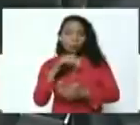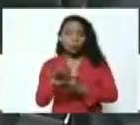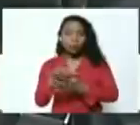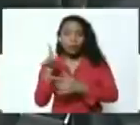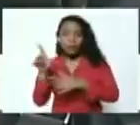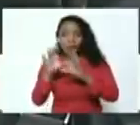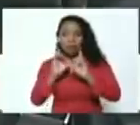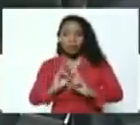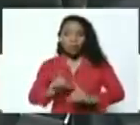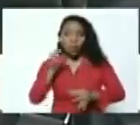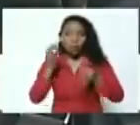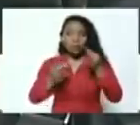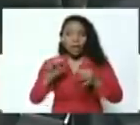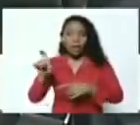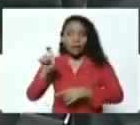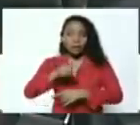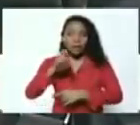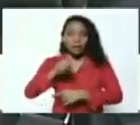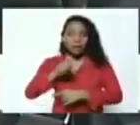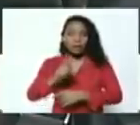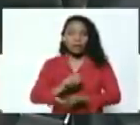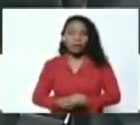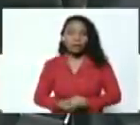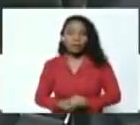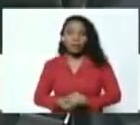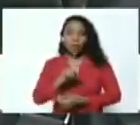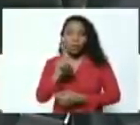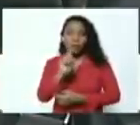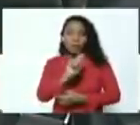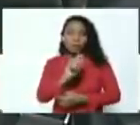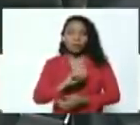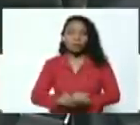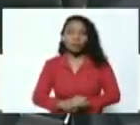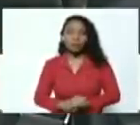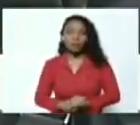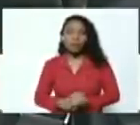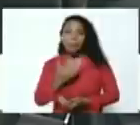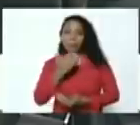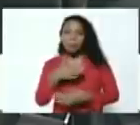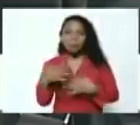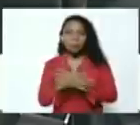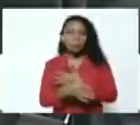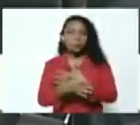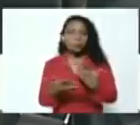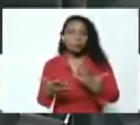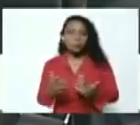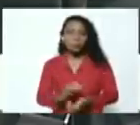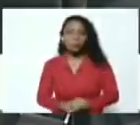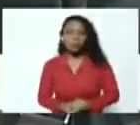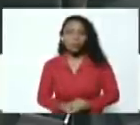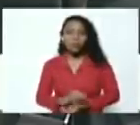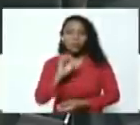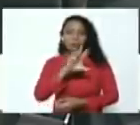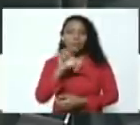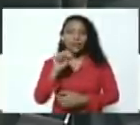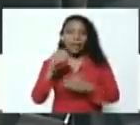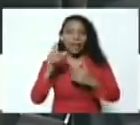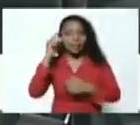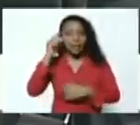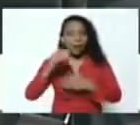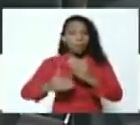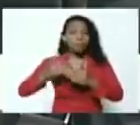decisiones judiciales que sean necesarias en un mes, que nos va a permitir que 30 días después